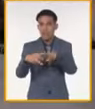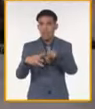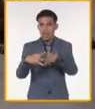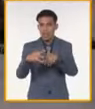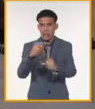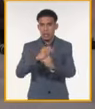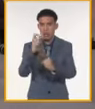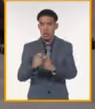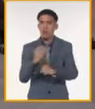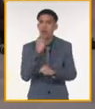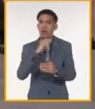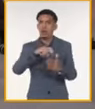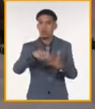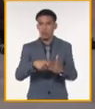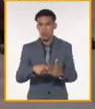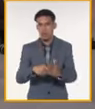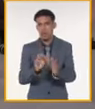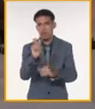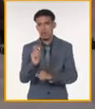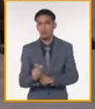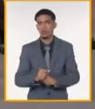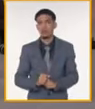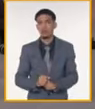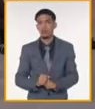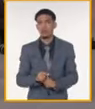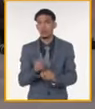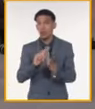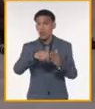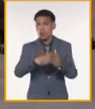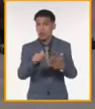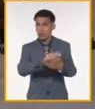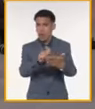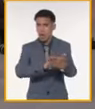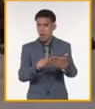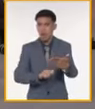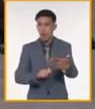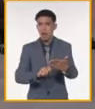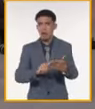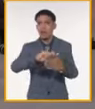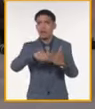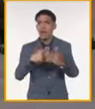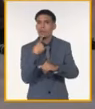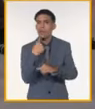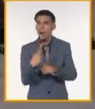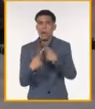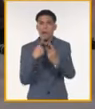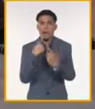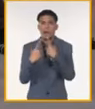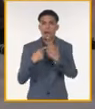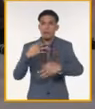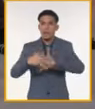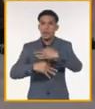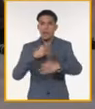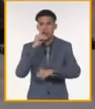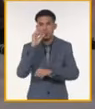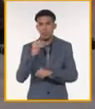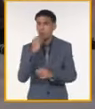puede contratar la esa persona Ahora ese contrato es por escrito eso no es un contrato verbal porque usted ante aunque sea su